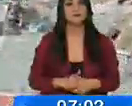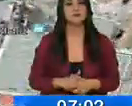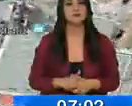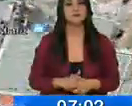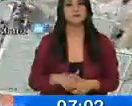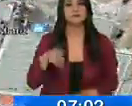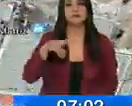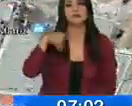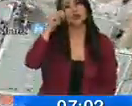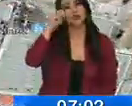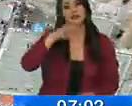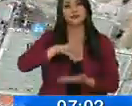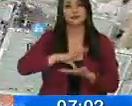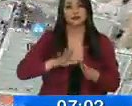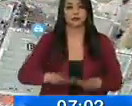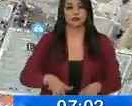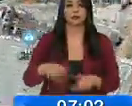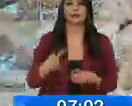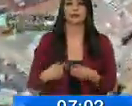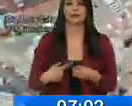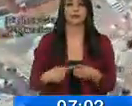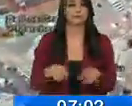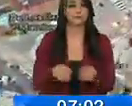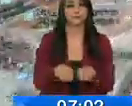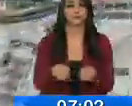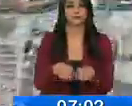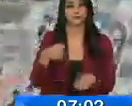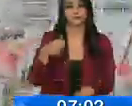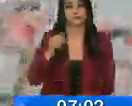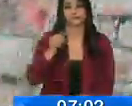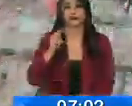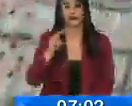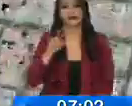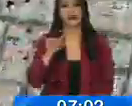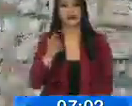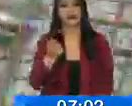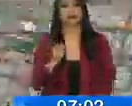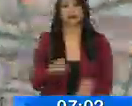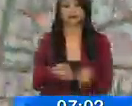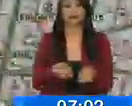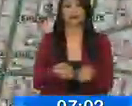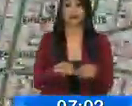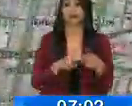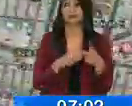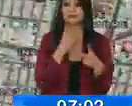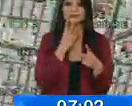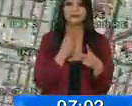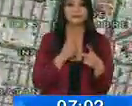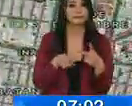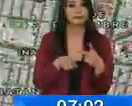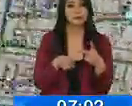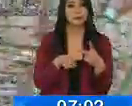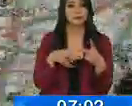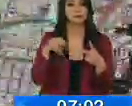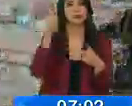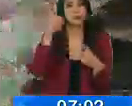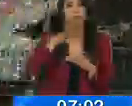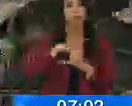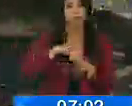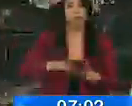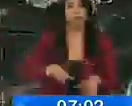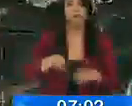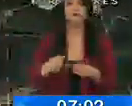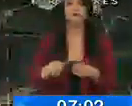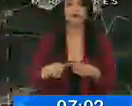norte centro de la ciudad de Quito, esta es la avenida de los Granados, también hay un tráfico fuerte, avenida Eloy Alfaro. Esto es norte centro de la ciudad de